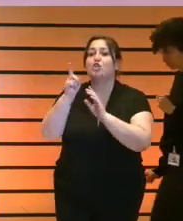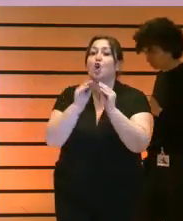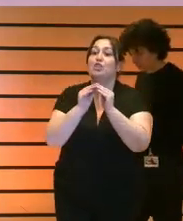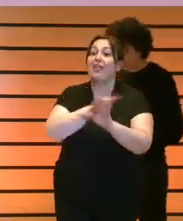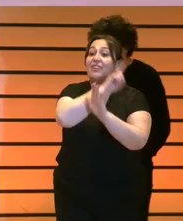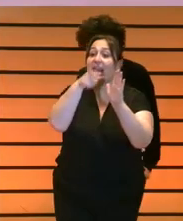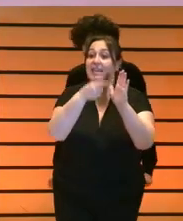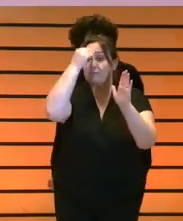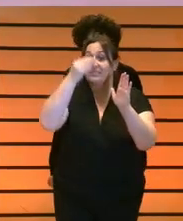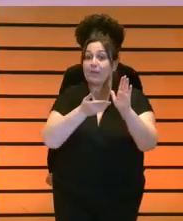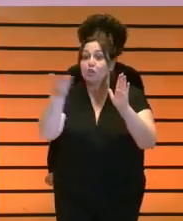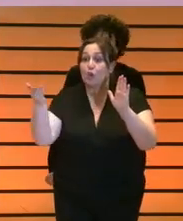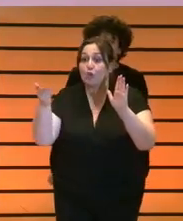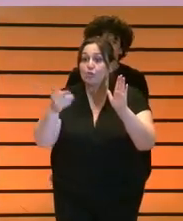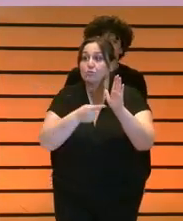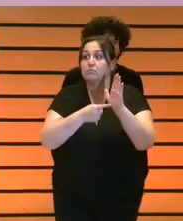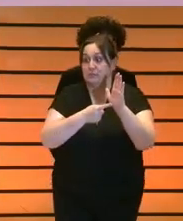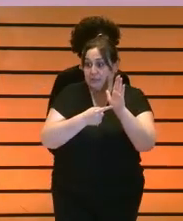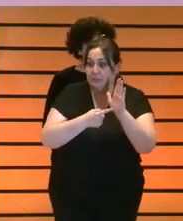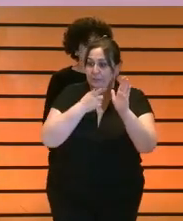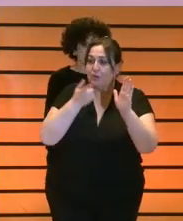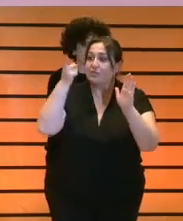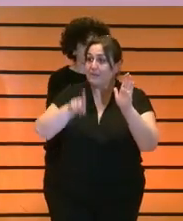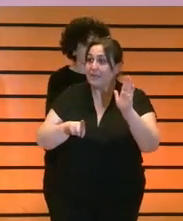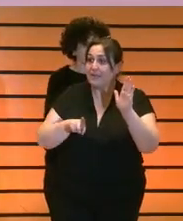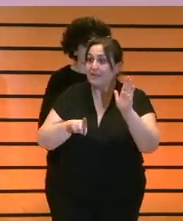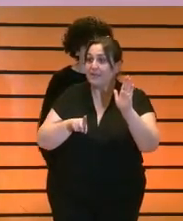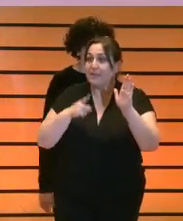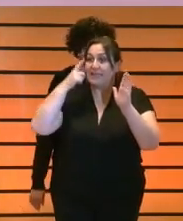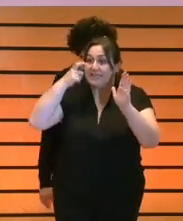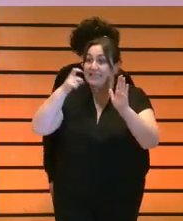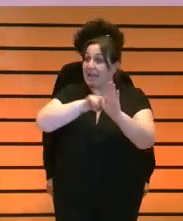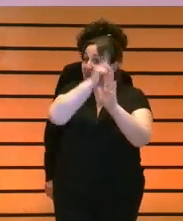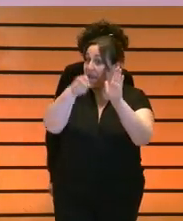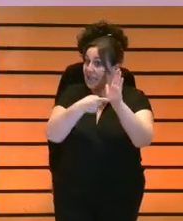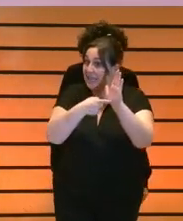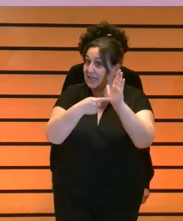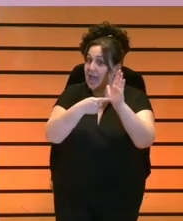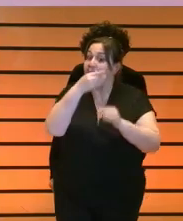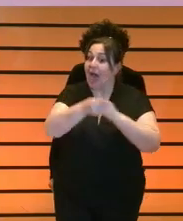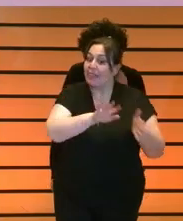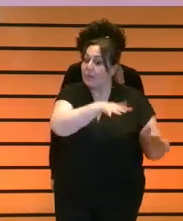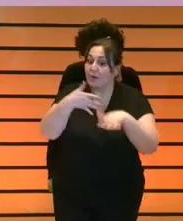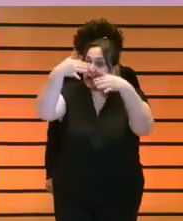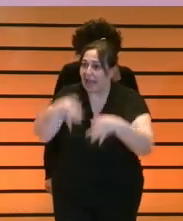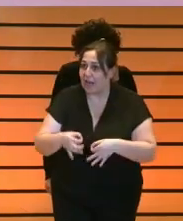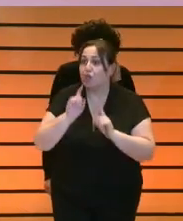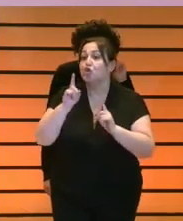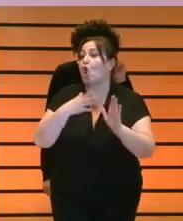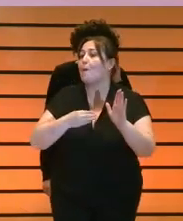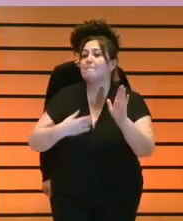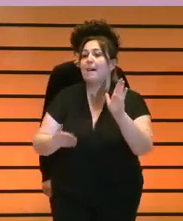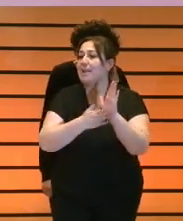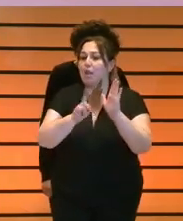que se hagan leyes pensando en todo el mundo, sino también que tratemos de aplicar esas leyes y que esas leyes no sean papel mojado, por favor, sino